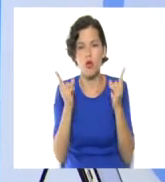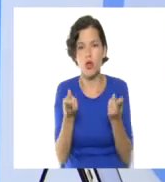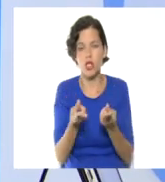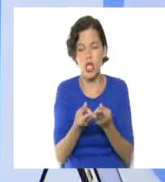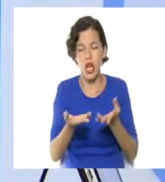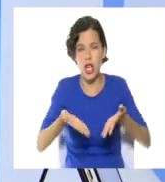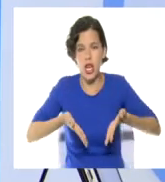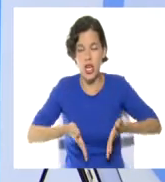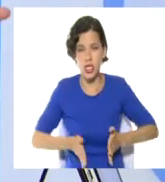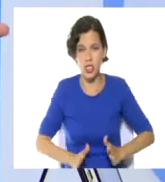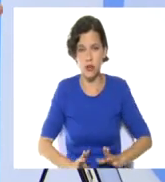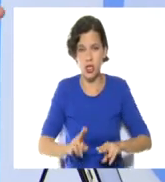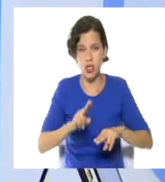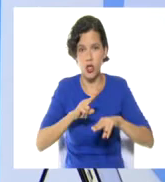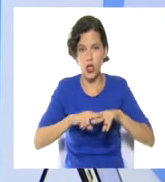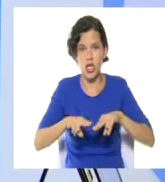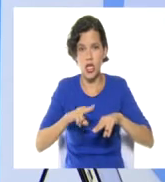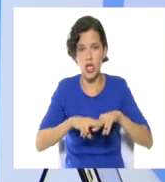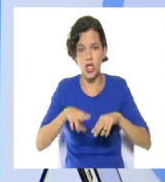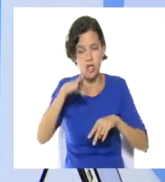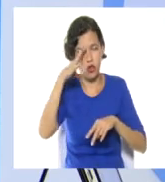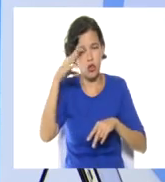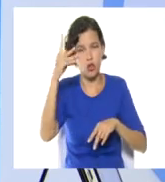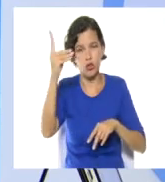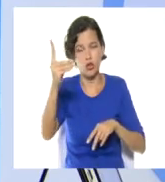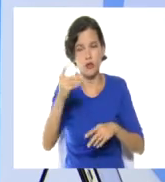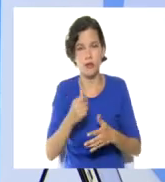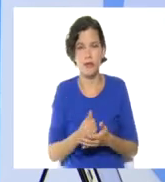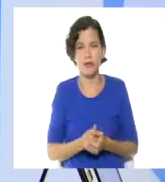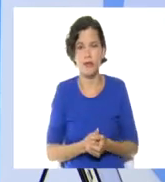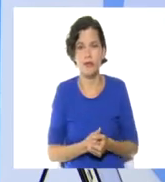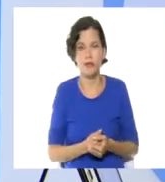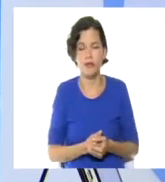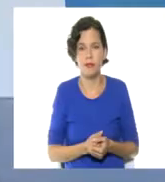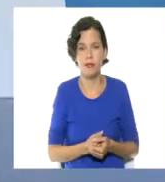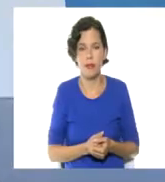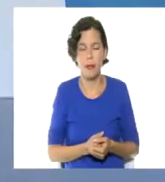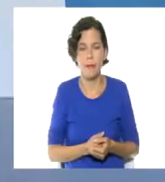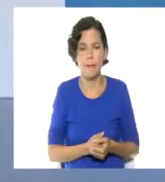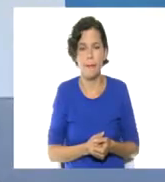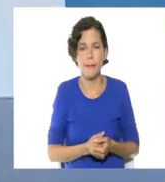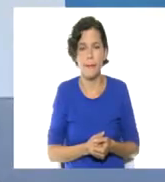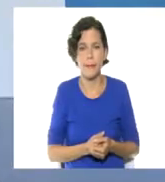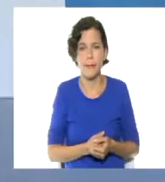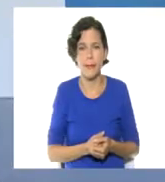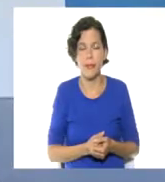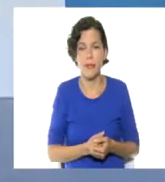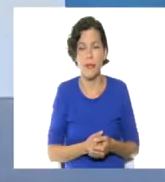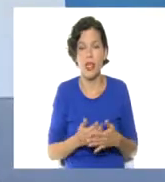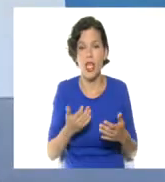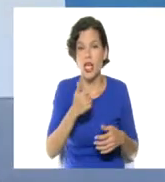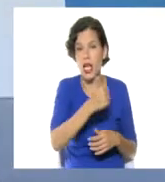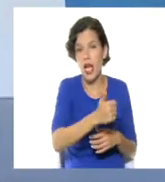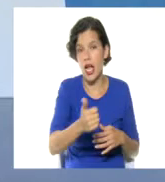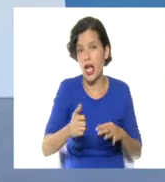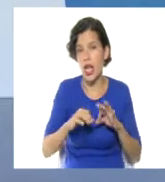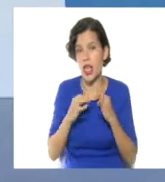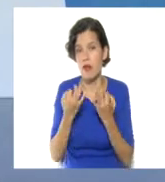del niño Jesús, el Mesías enviado por Dios. Por supuesto que sí, y que en cada